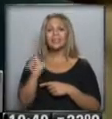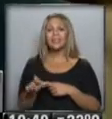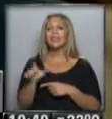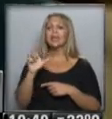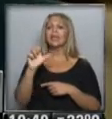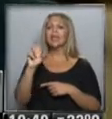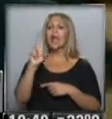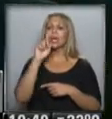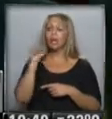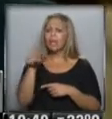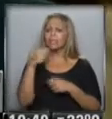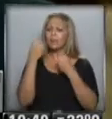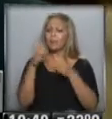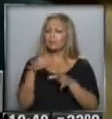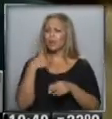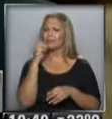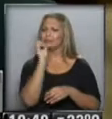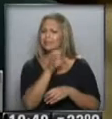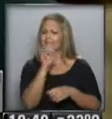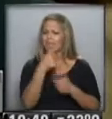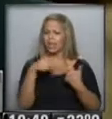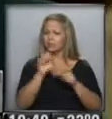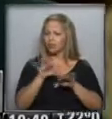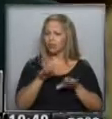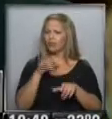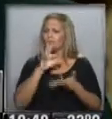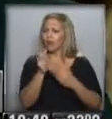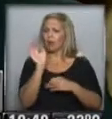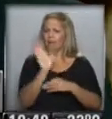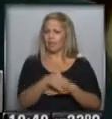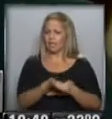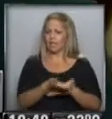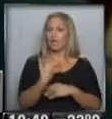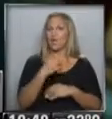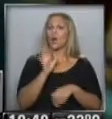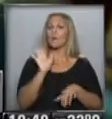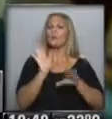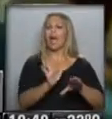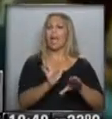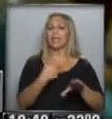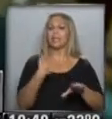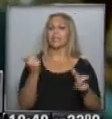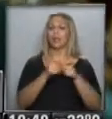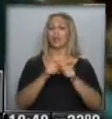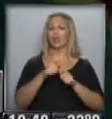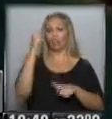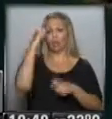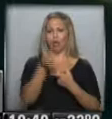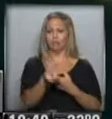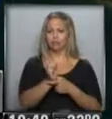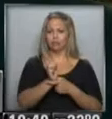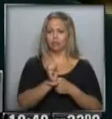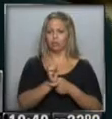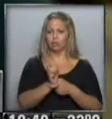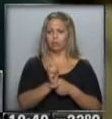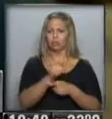Carrió es la que empezó generando este clima, digamos, ¿no? Con esa calificación de que hay que impedir que el Congreso sesione, es